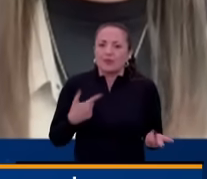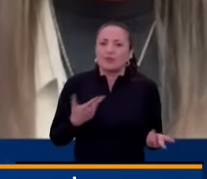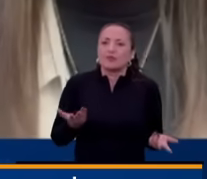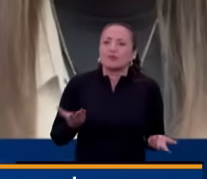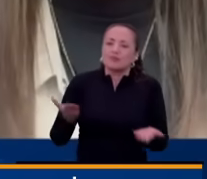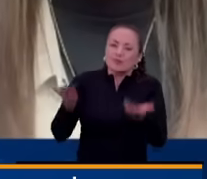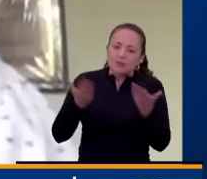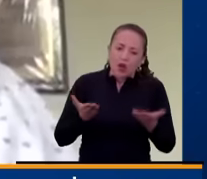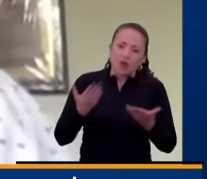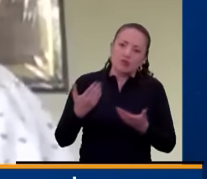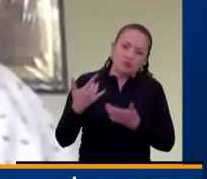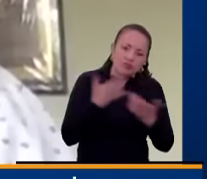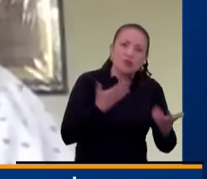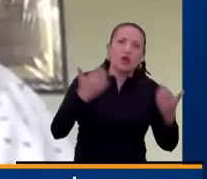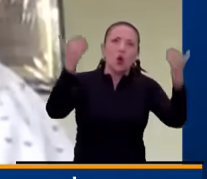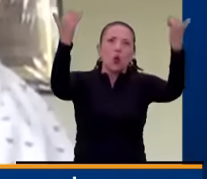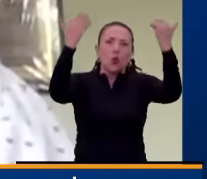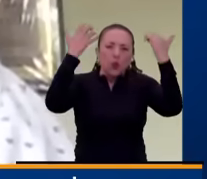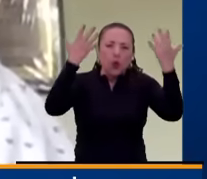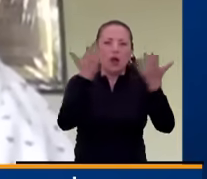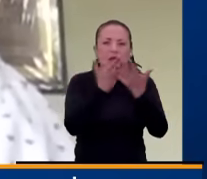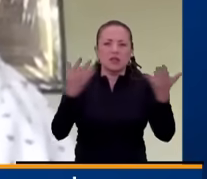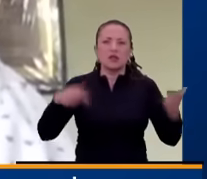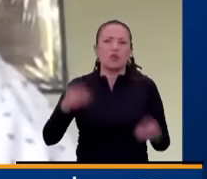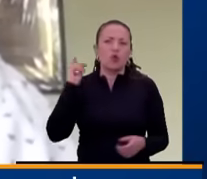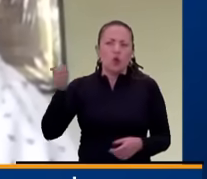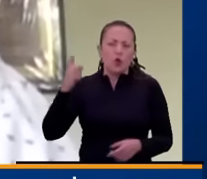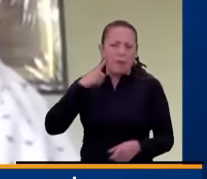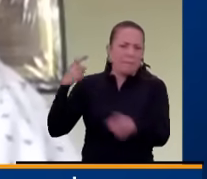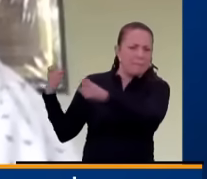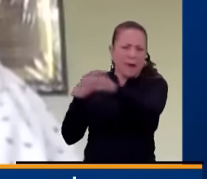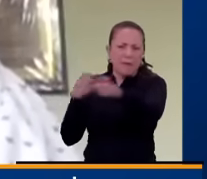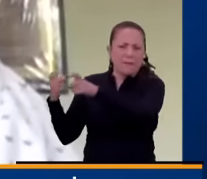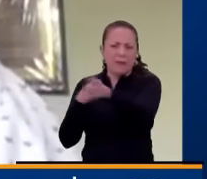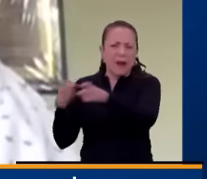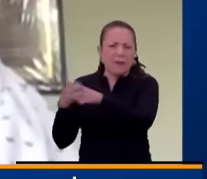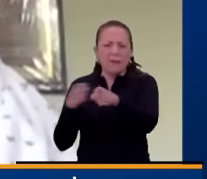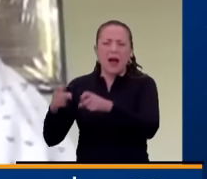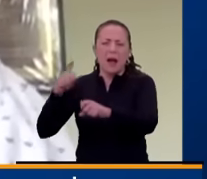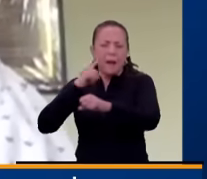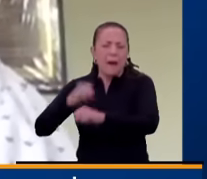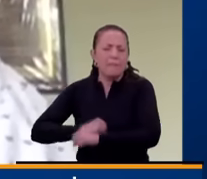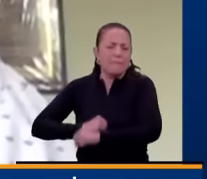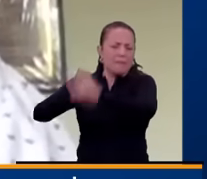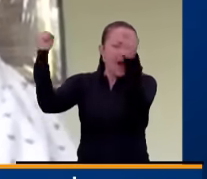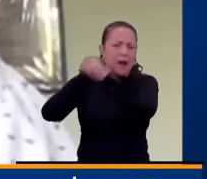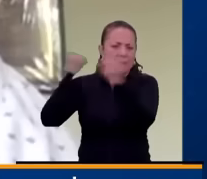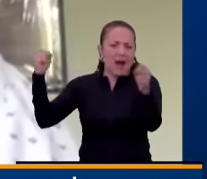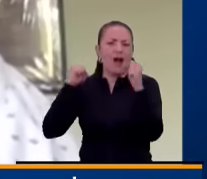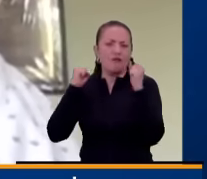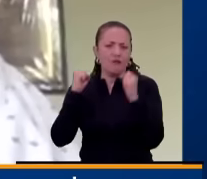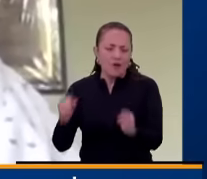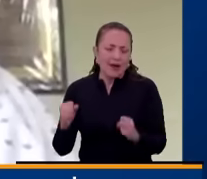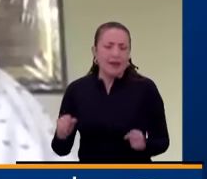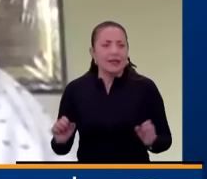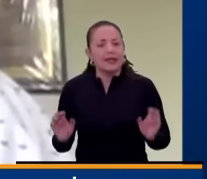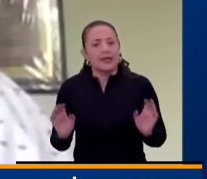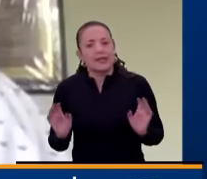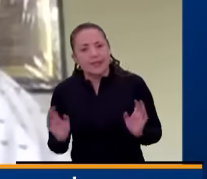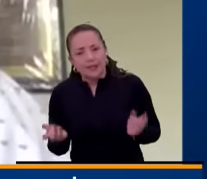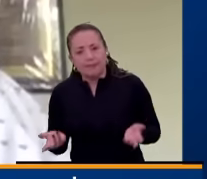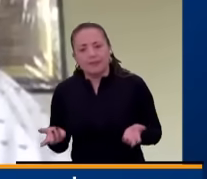una dotación de aire. Se escuchaban bastantes disparos. Unos detonantes bastante fuertes y pues